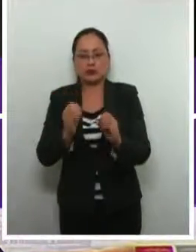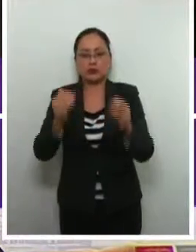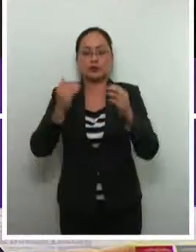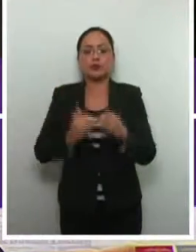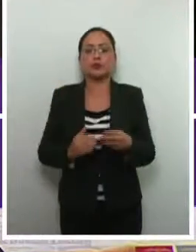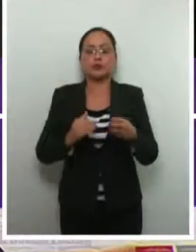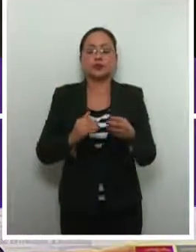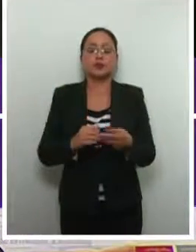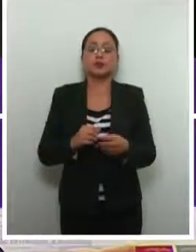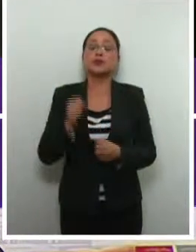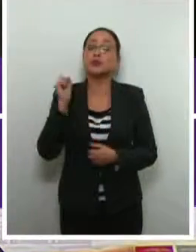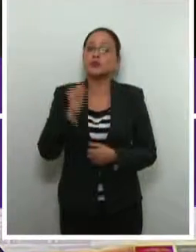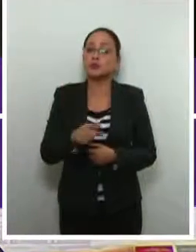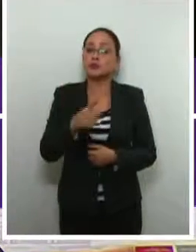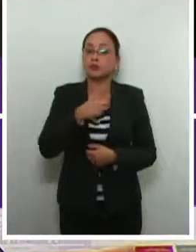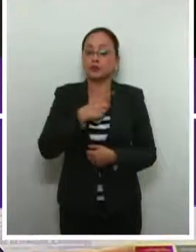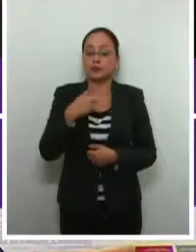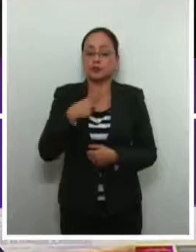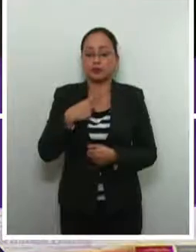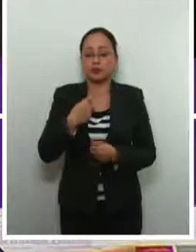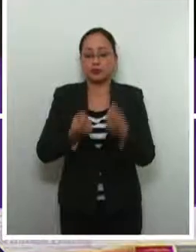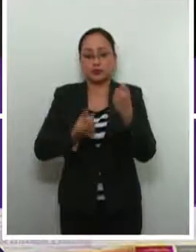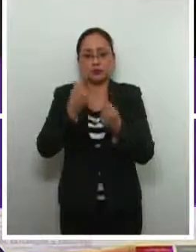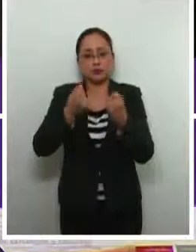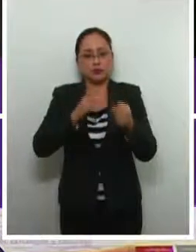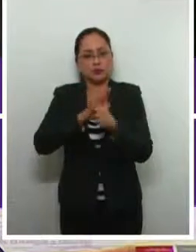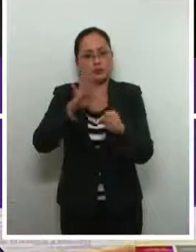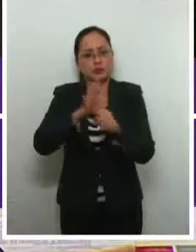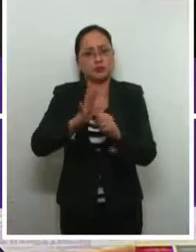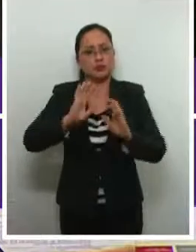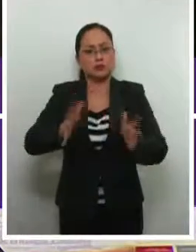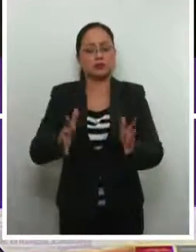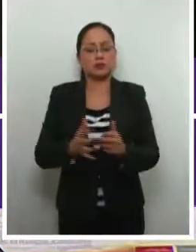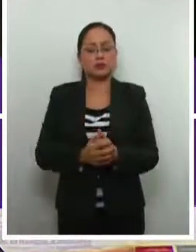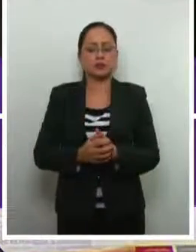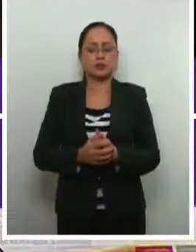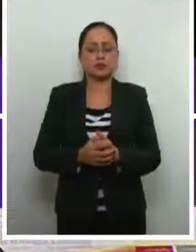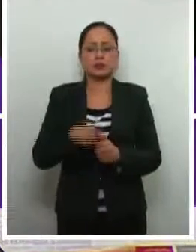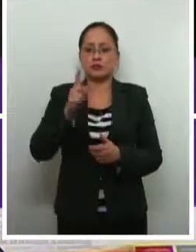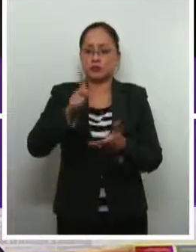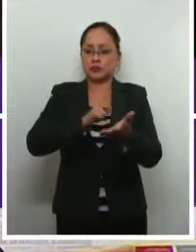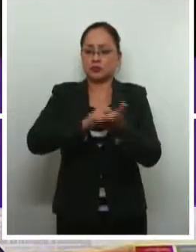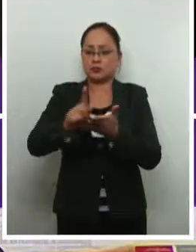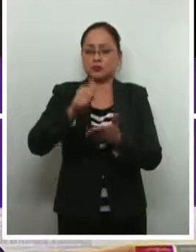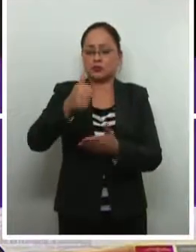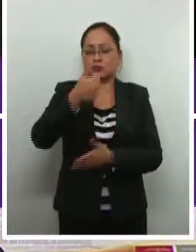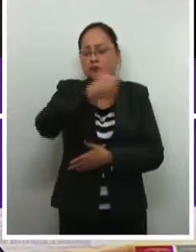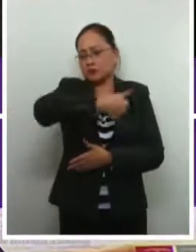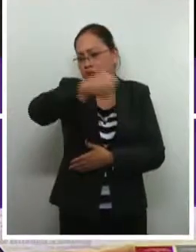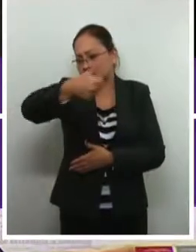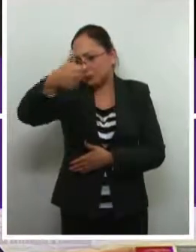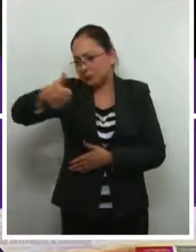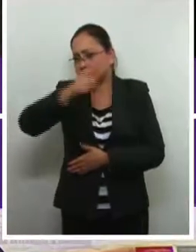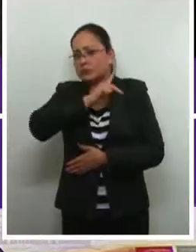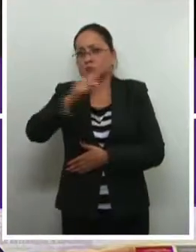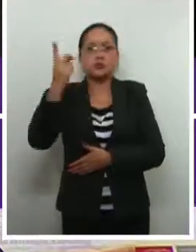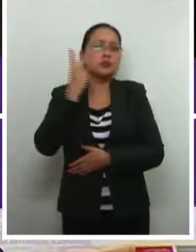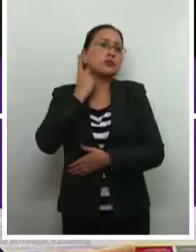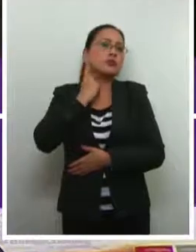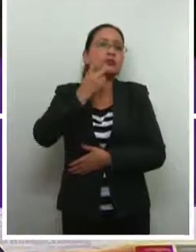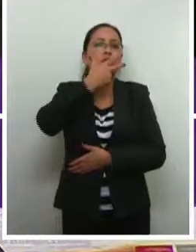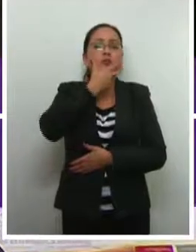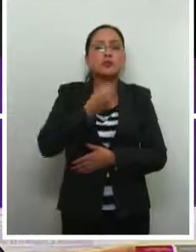Tercero, que se dejan a salvo, por supuesto, el derecho de todos los diputados y